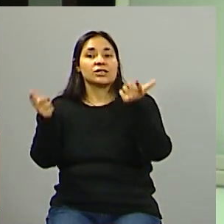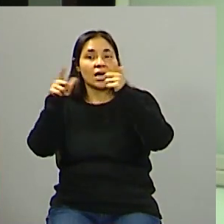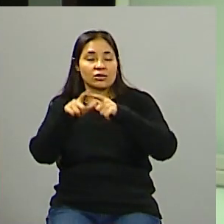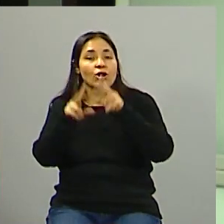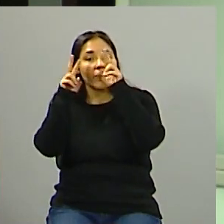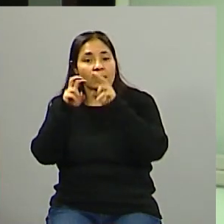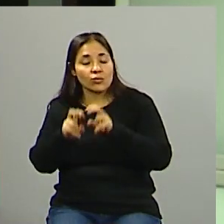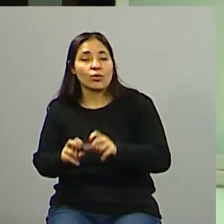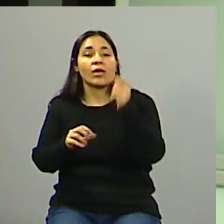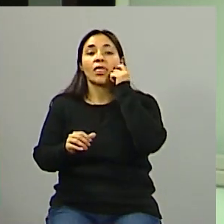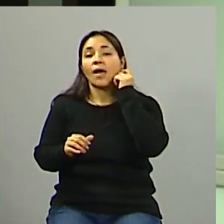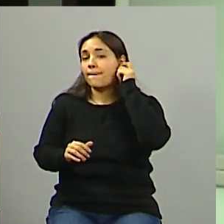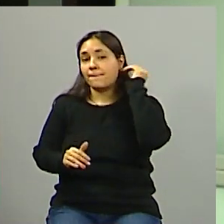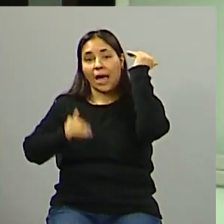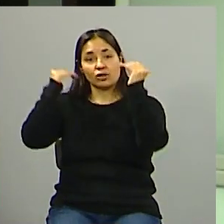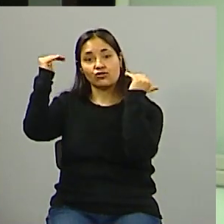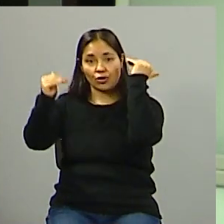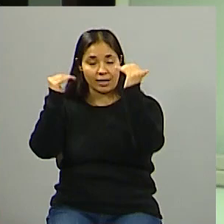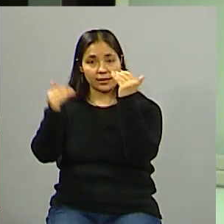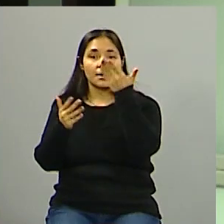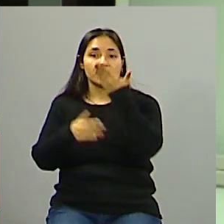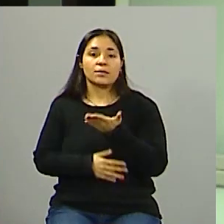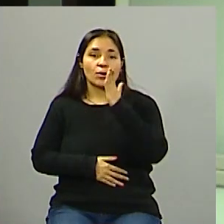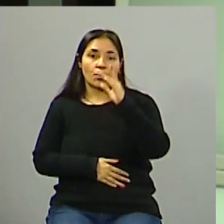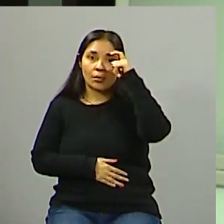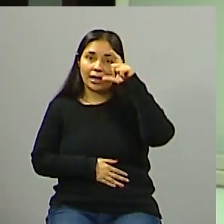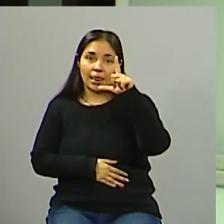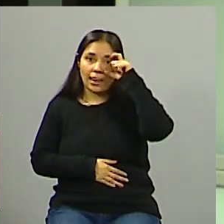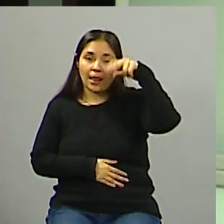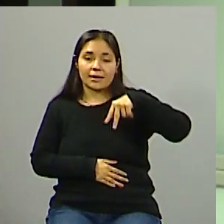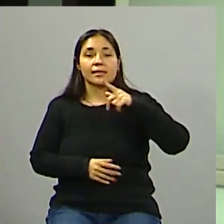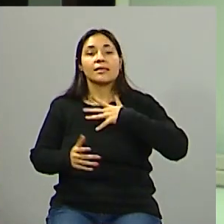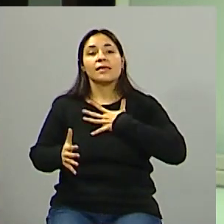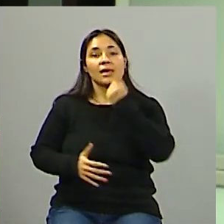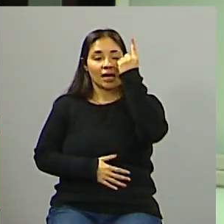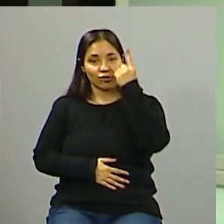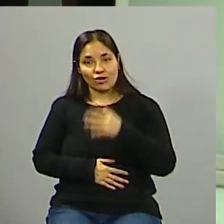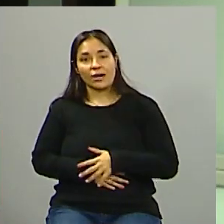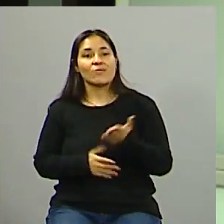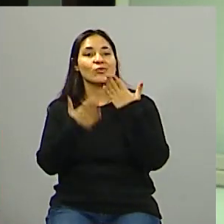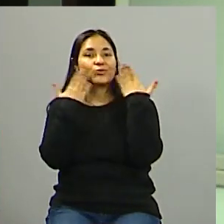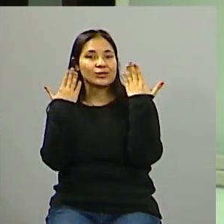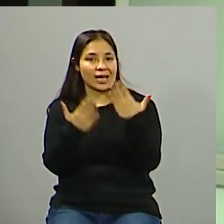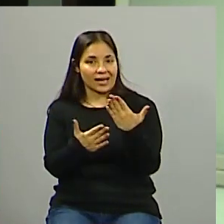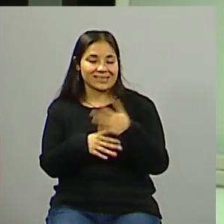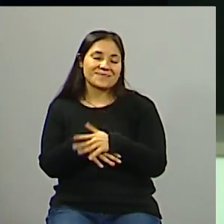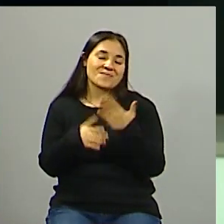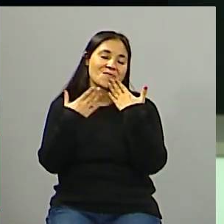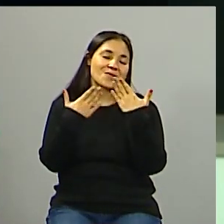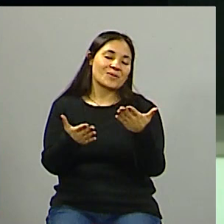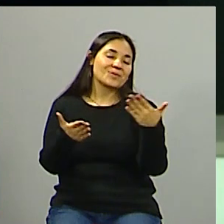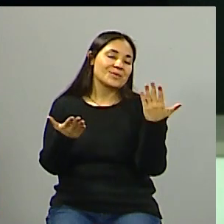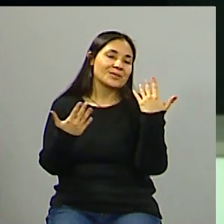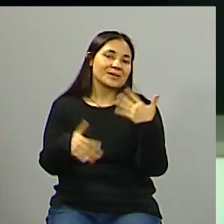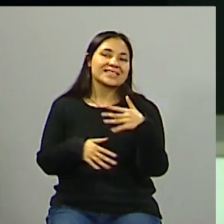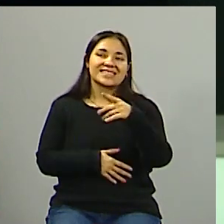y Envejecimiento Poblacional. Hablábamos con Belén Álvarez Vargas, la directora de ese centro. Nuevamente muchas gracias, miles de gracias, Belén, porque sos